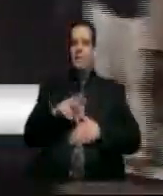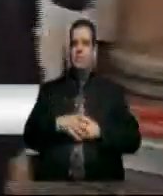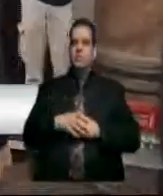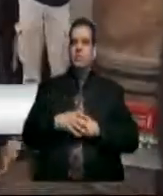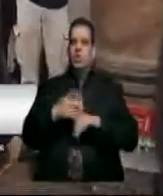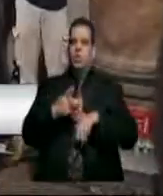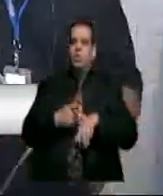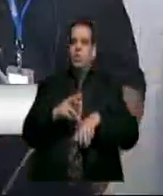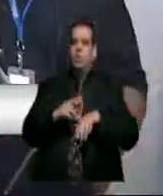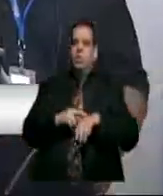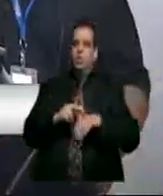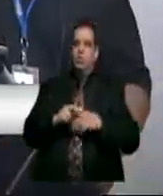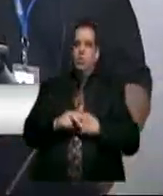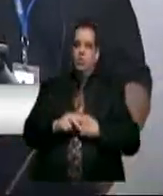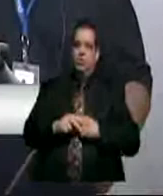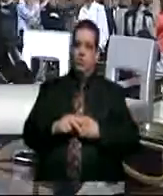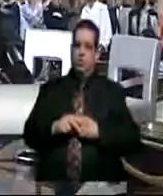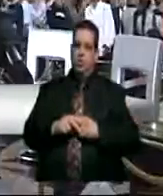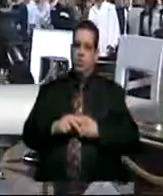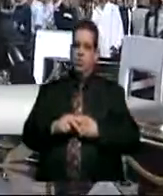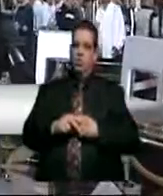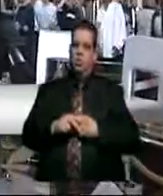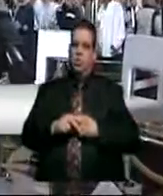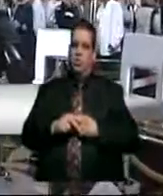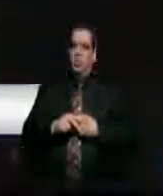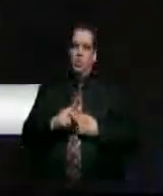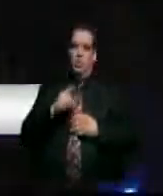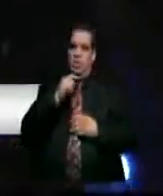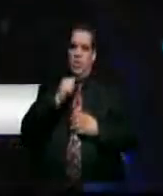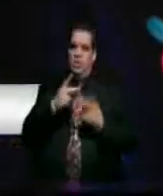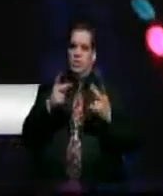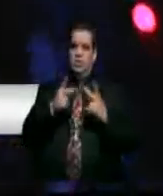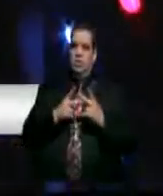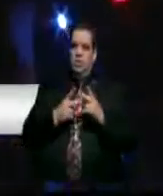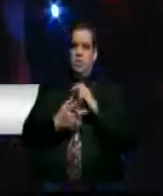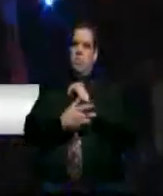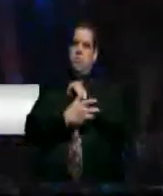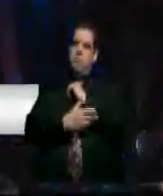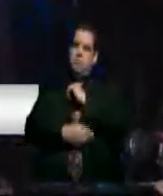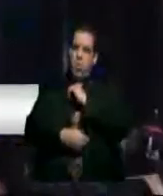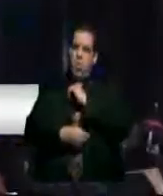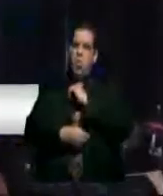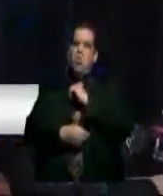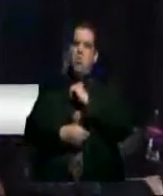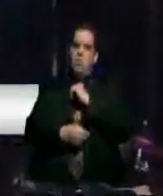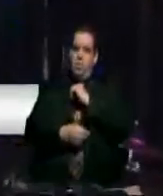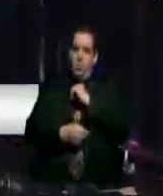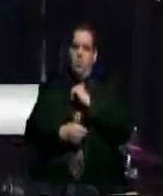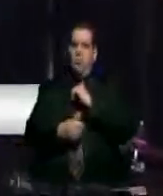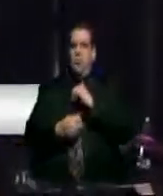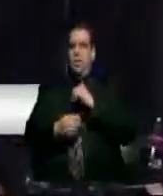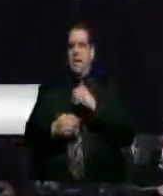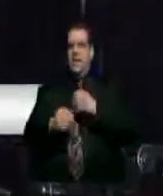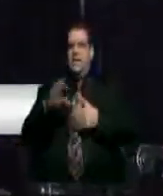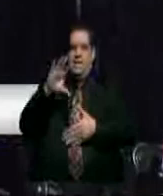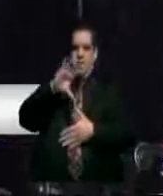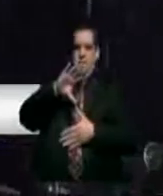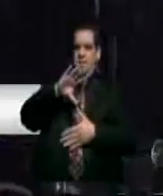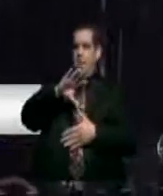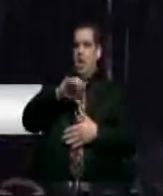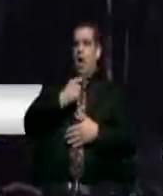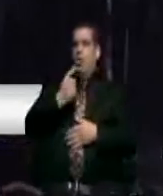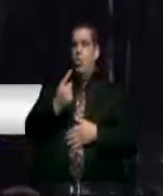dejó de ser el país más pobre del hemisferio a uno de los más prósperos del